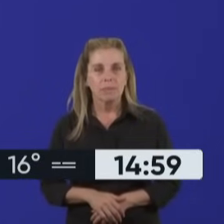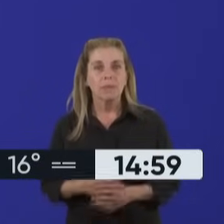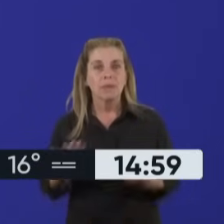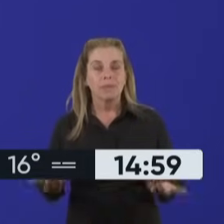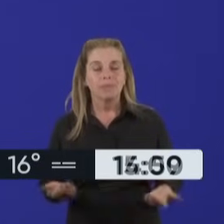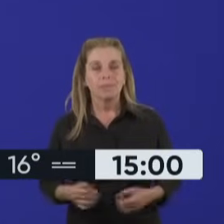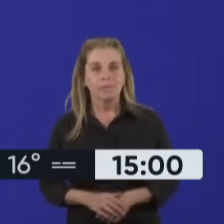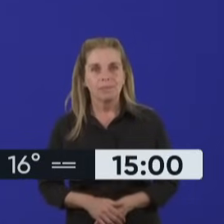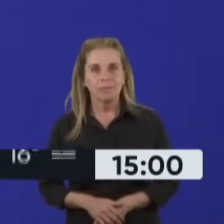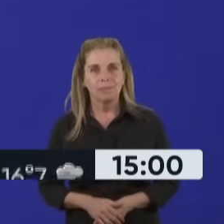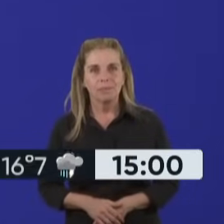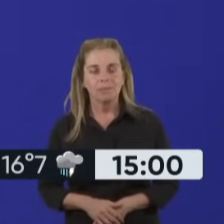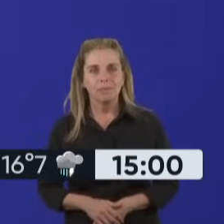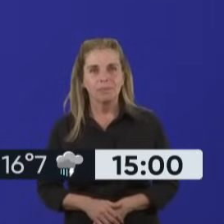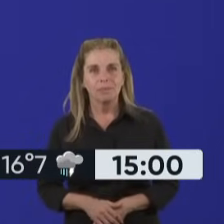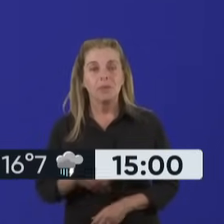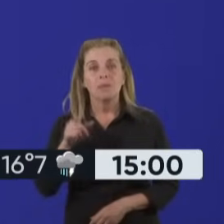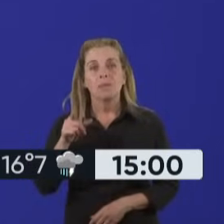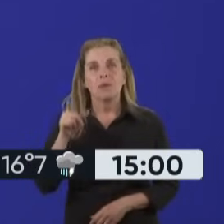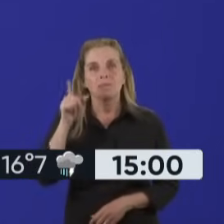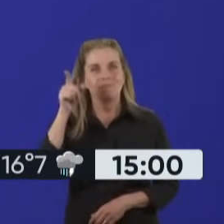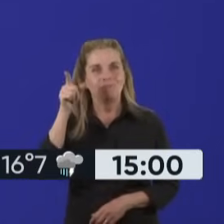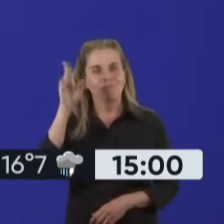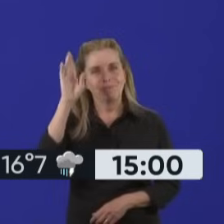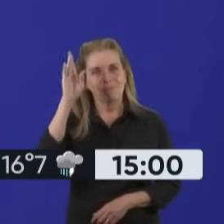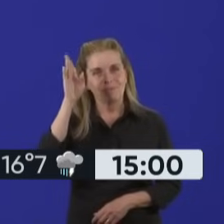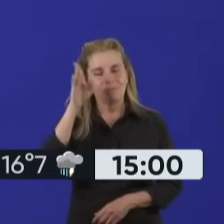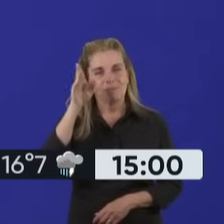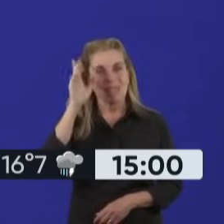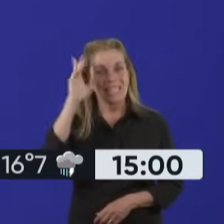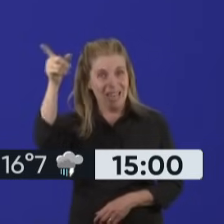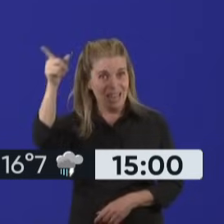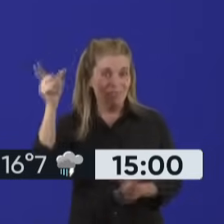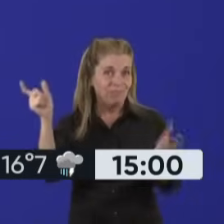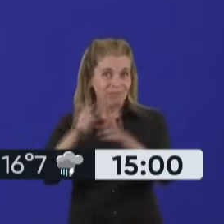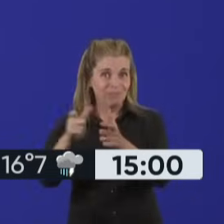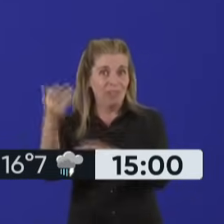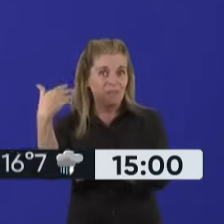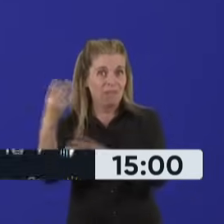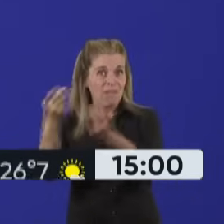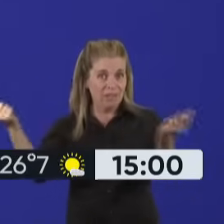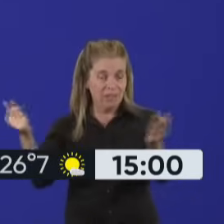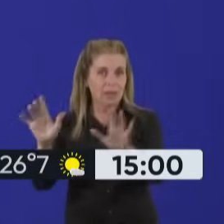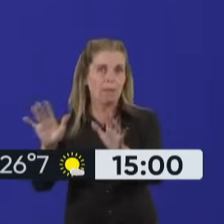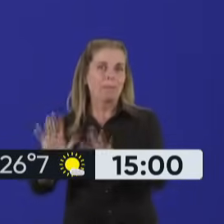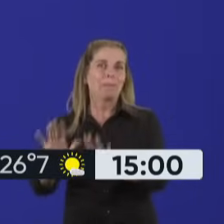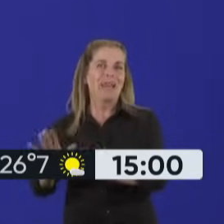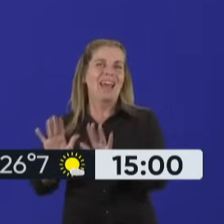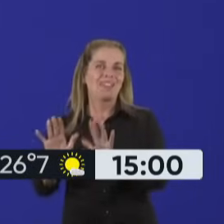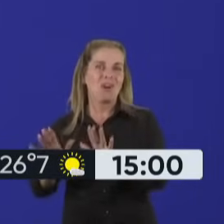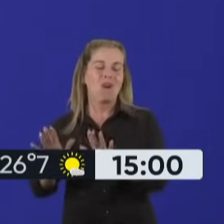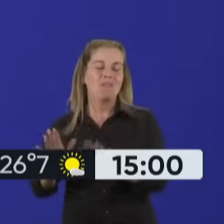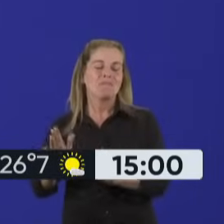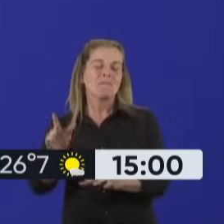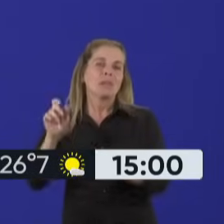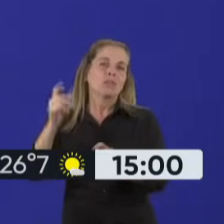Entonces, cuando terminó la reunión, mientras que esperábamos que llegara el Papa Francisco con